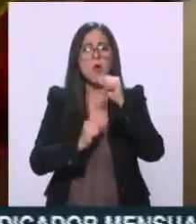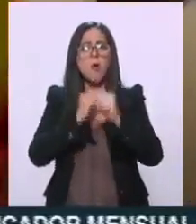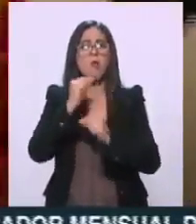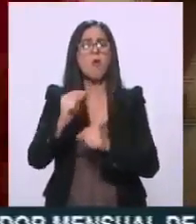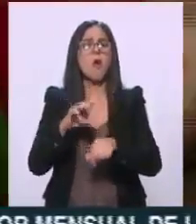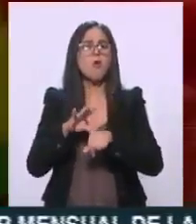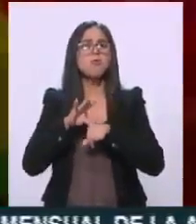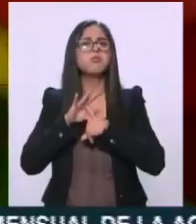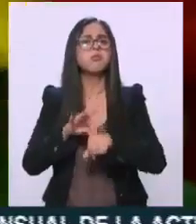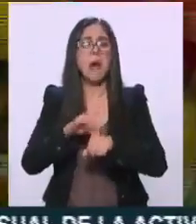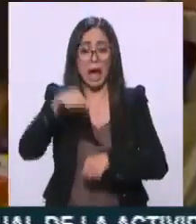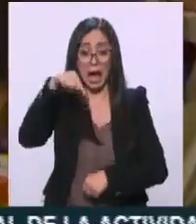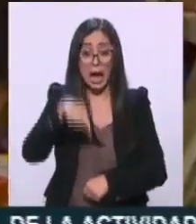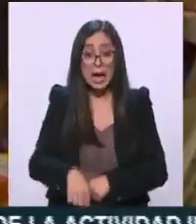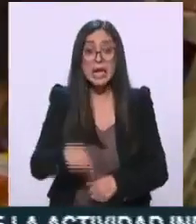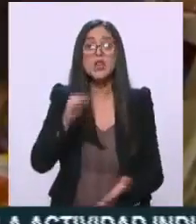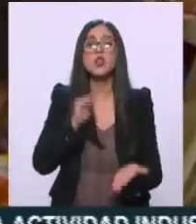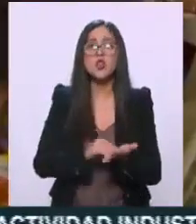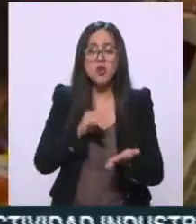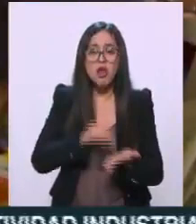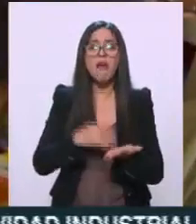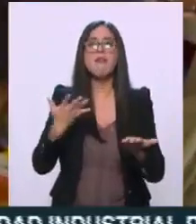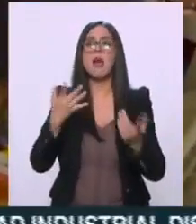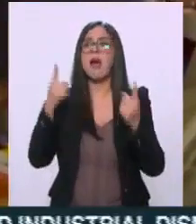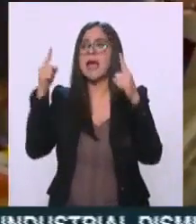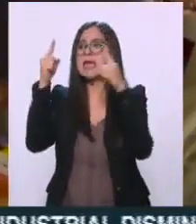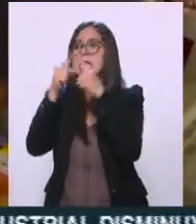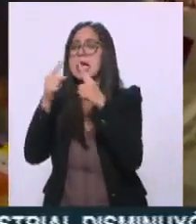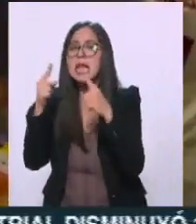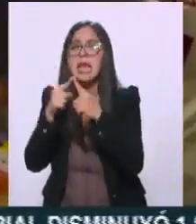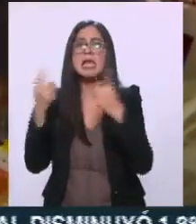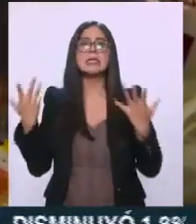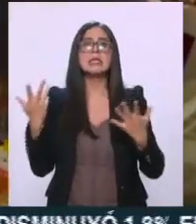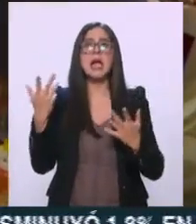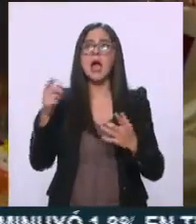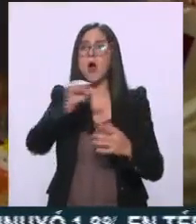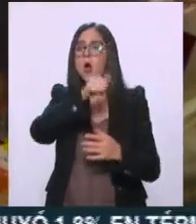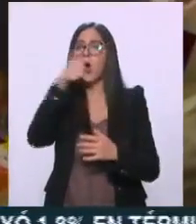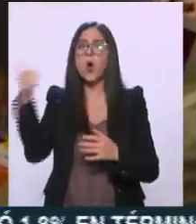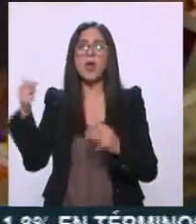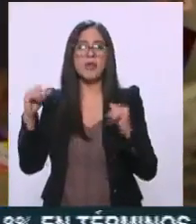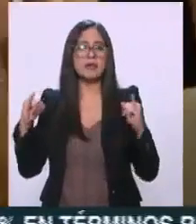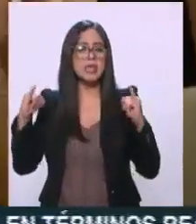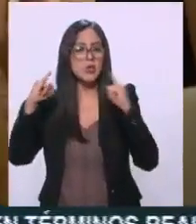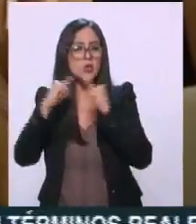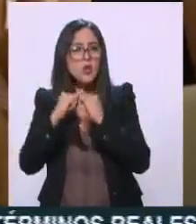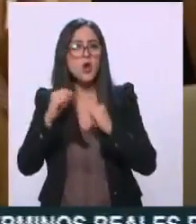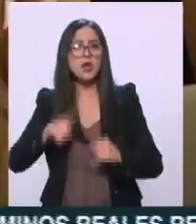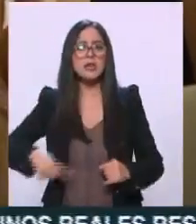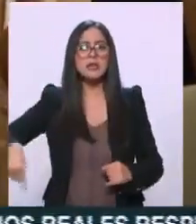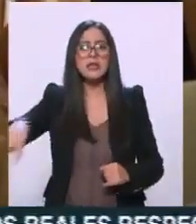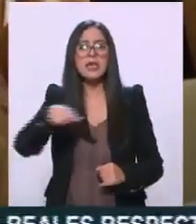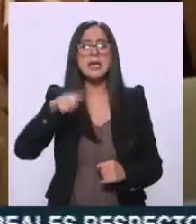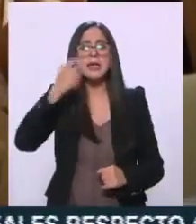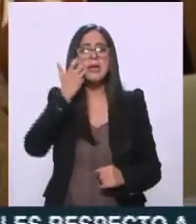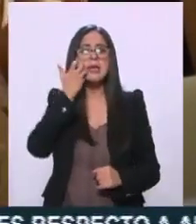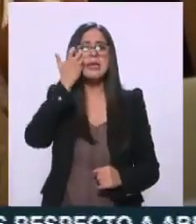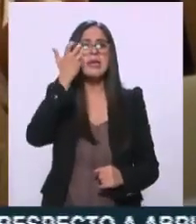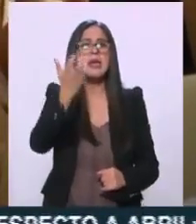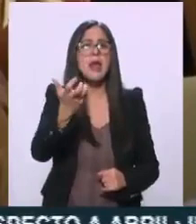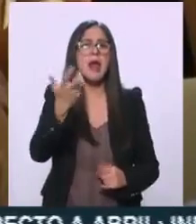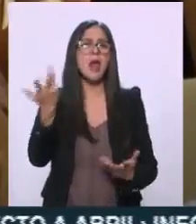son promovidas por iglesias, por organizaciones de la sociedad civil que traen un